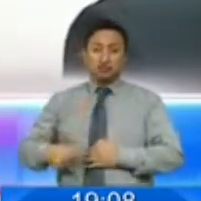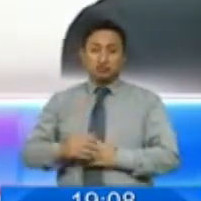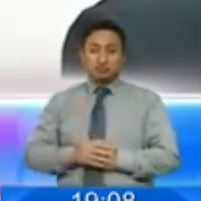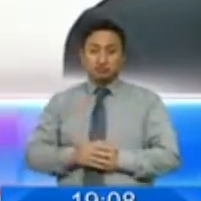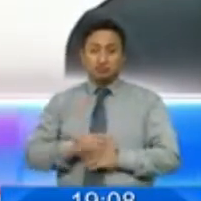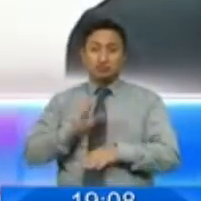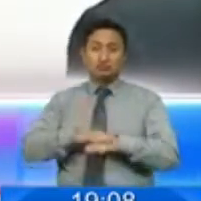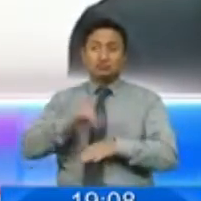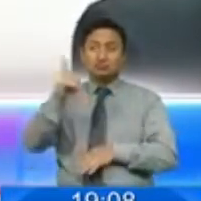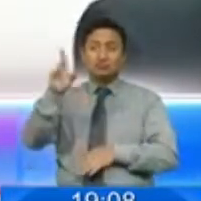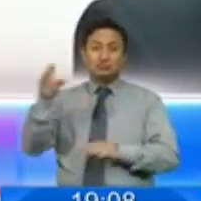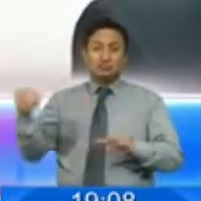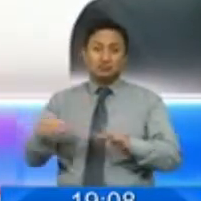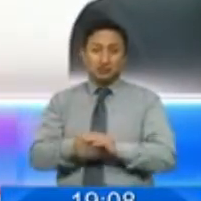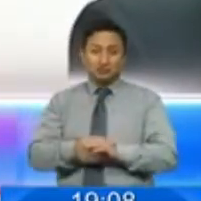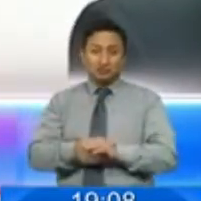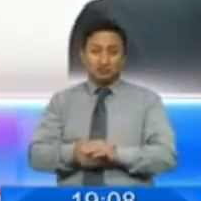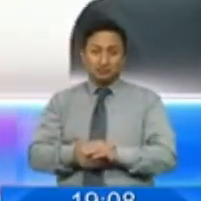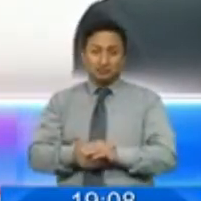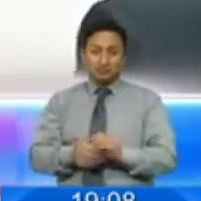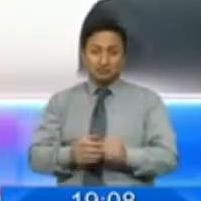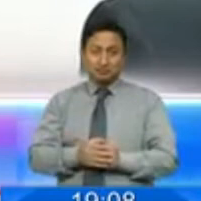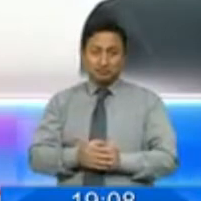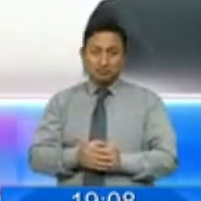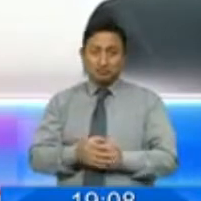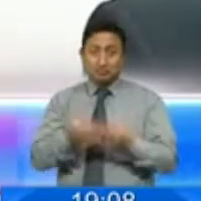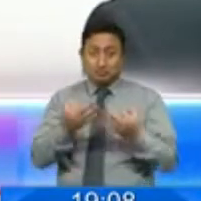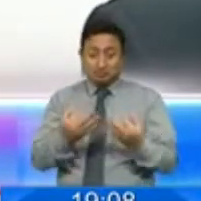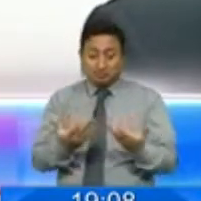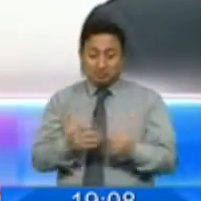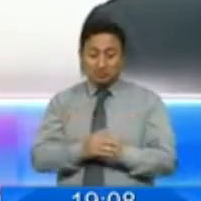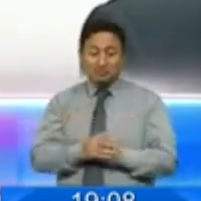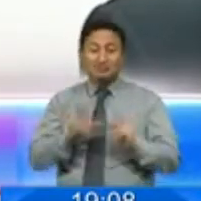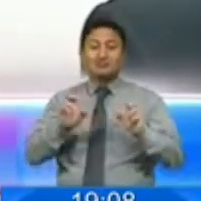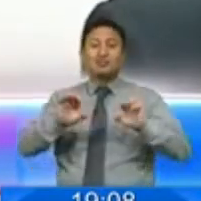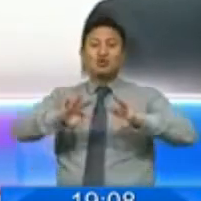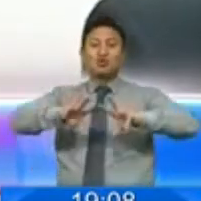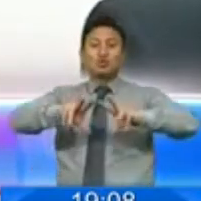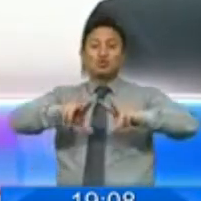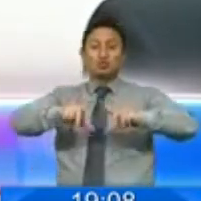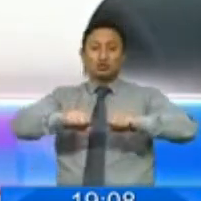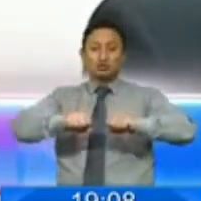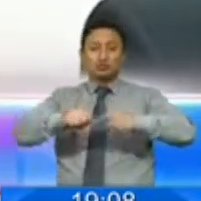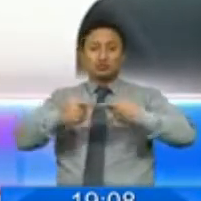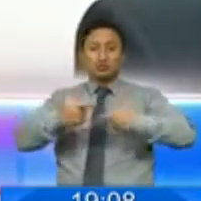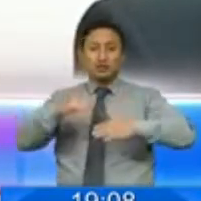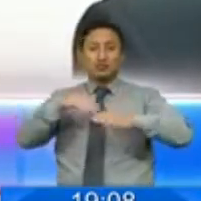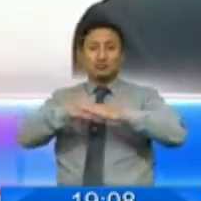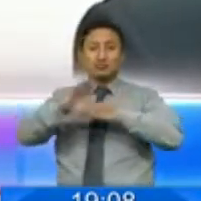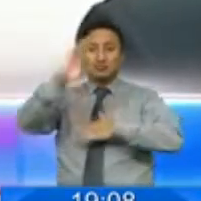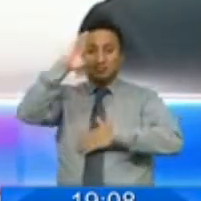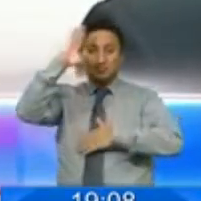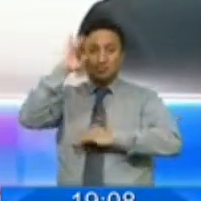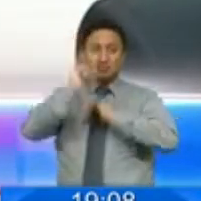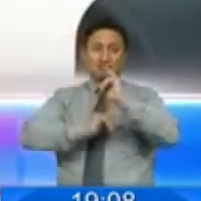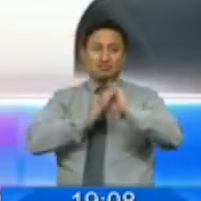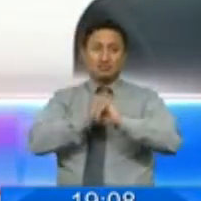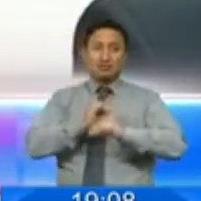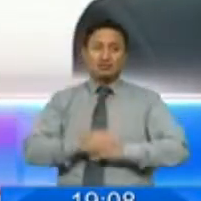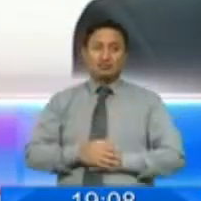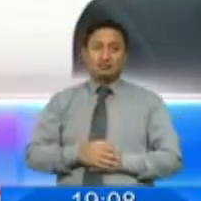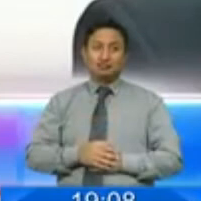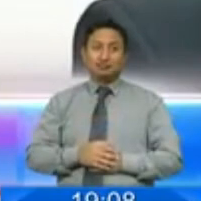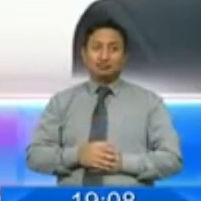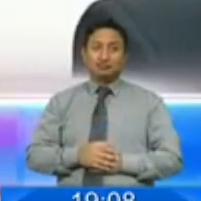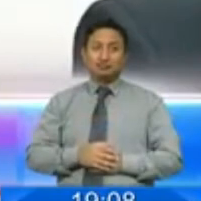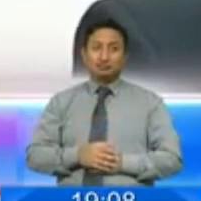aceptar sobornos. Con esto se confirma que los tentáculos de la corrupción penetraron la Interpol, lo que